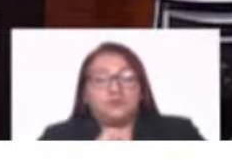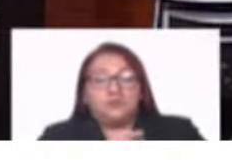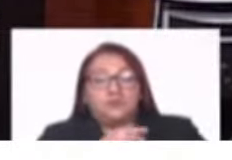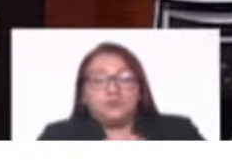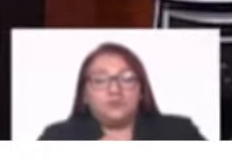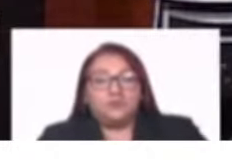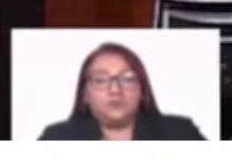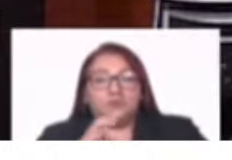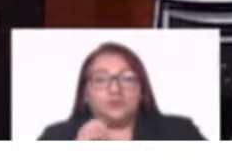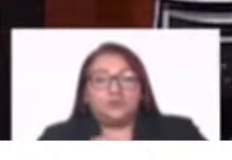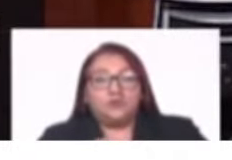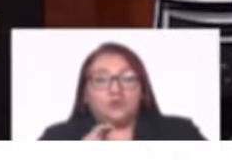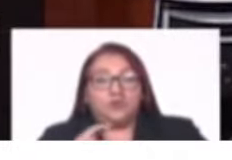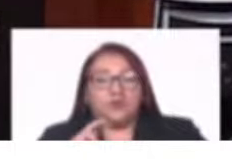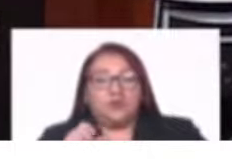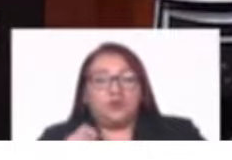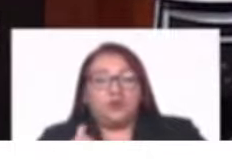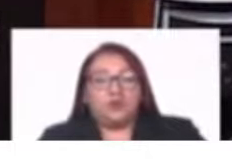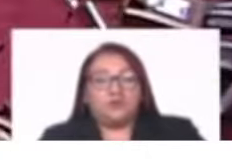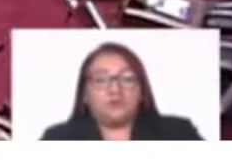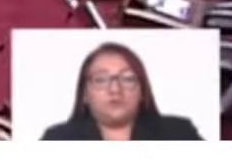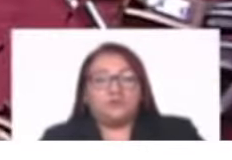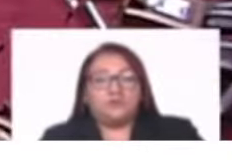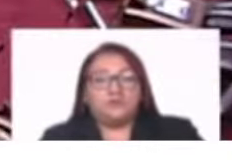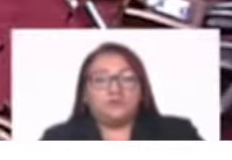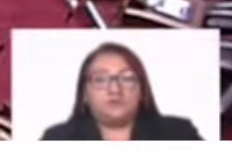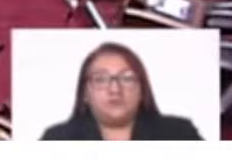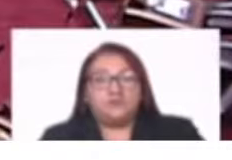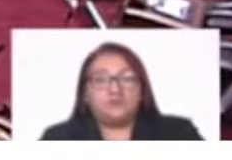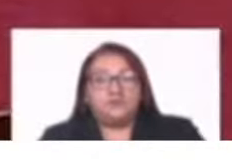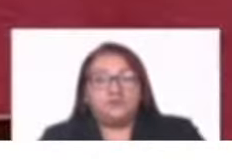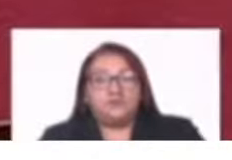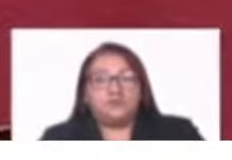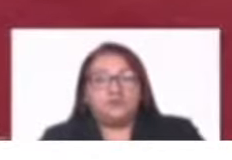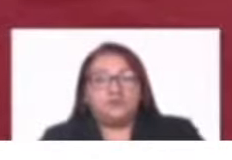señor Luis Alberto Otarola Peñaranda.